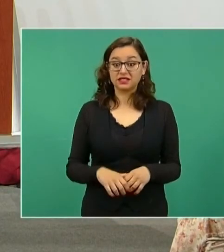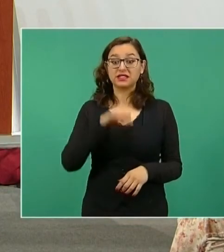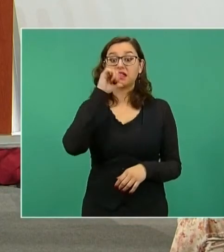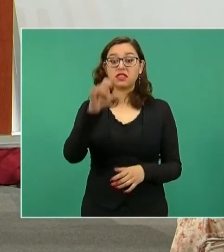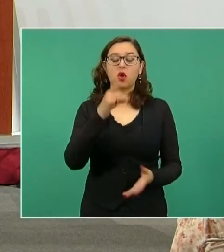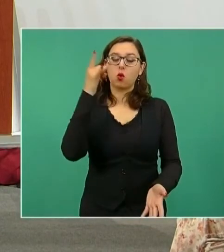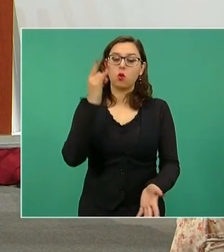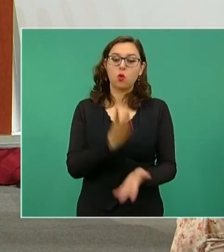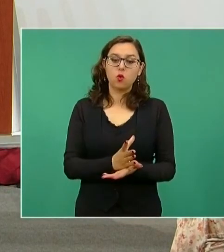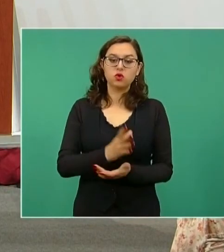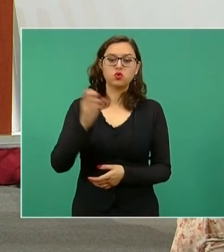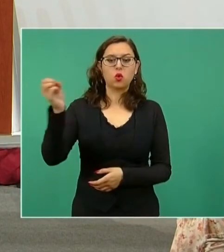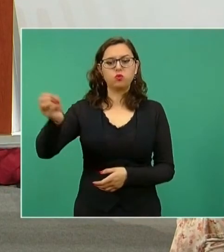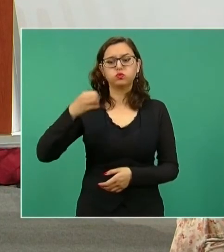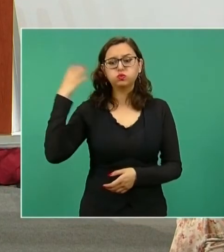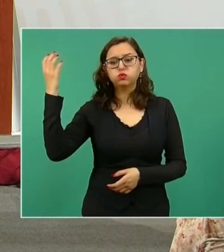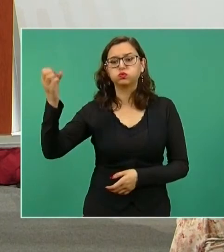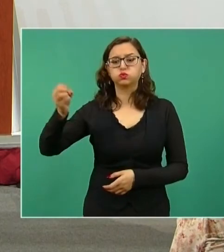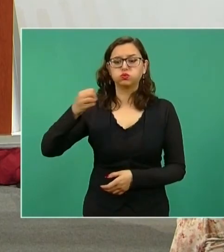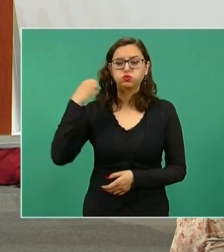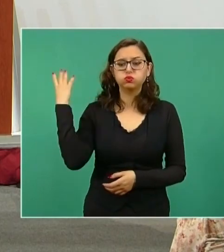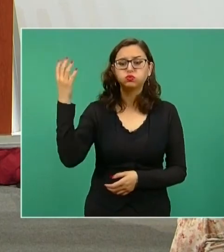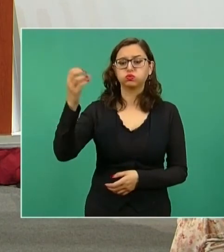coloquios, congresos,